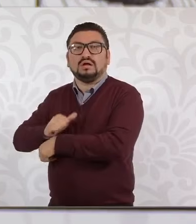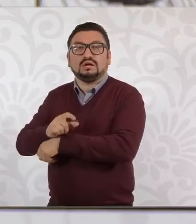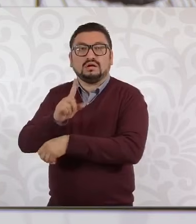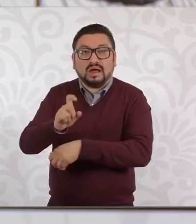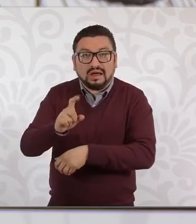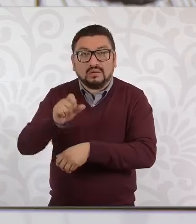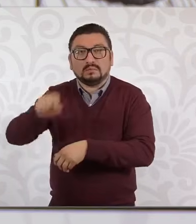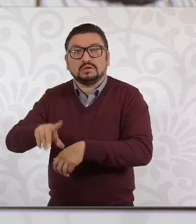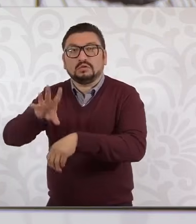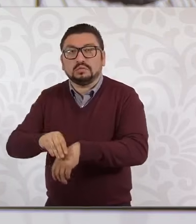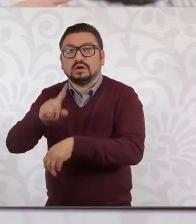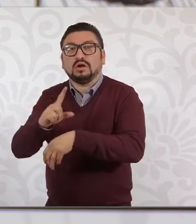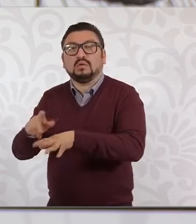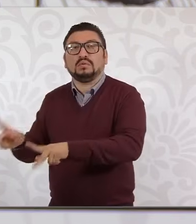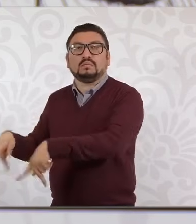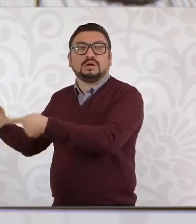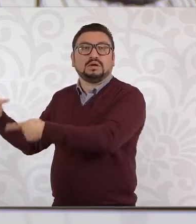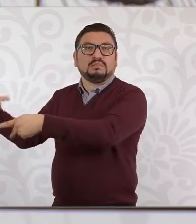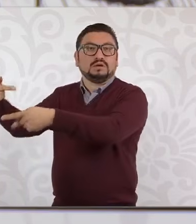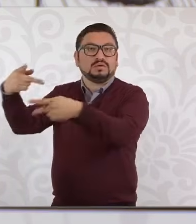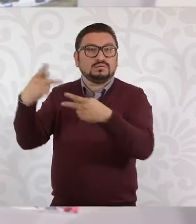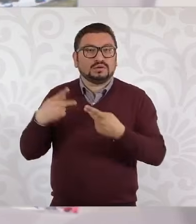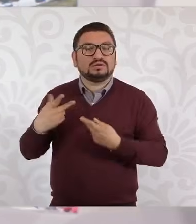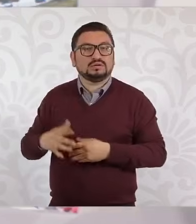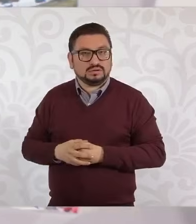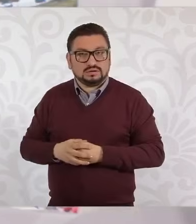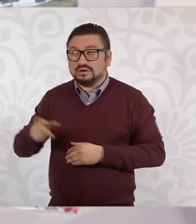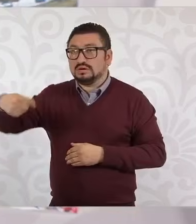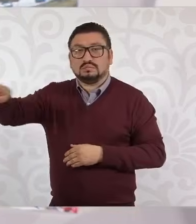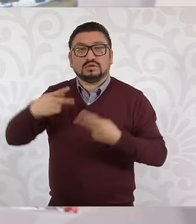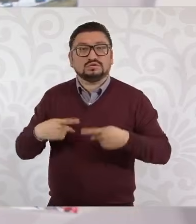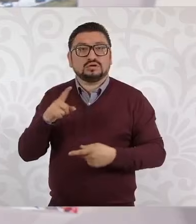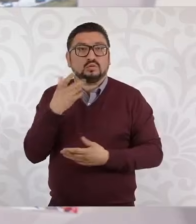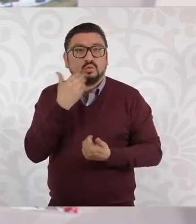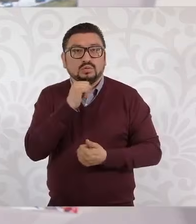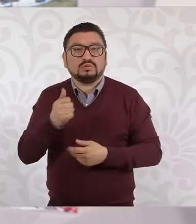de esa concesión usa agua y vende las pipas a los que no tienen agua.